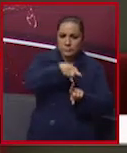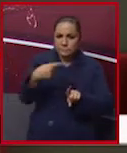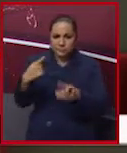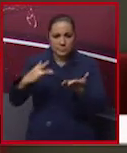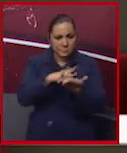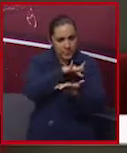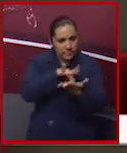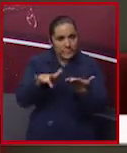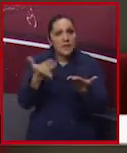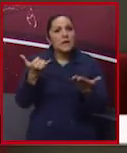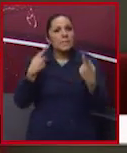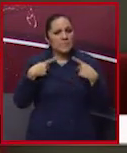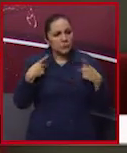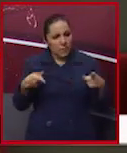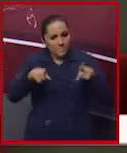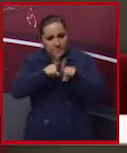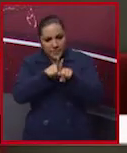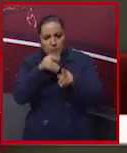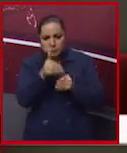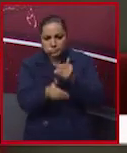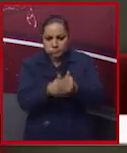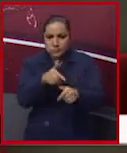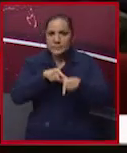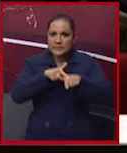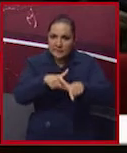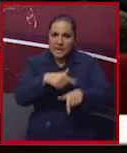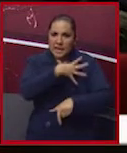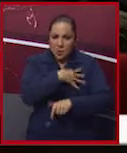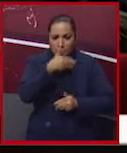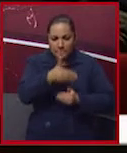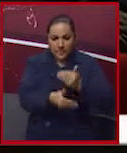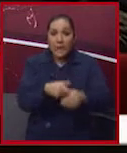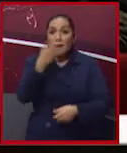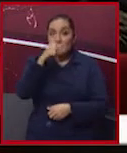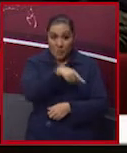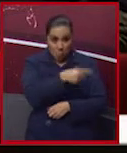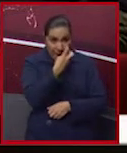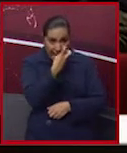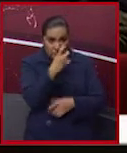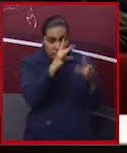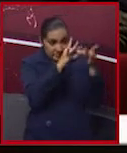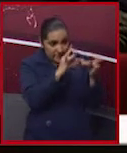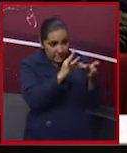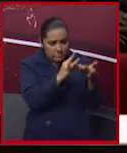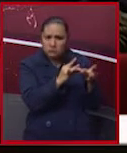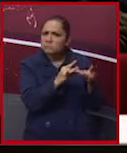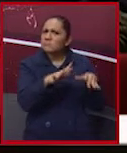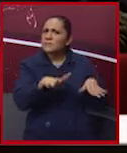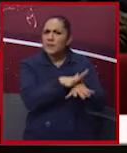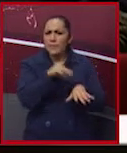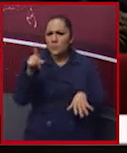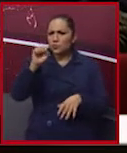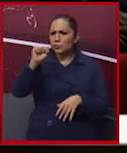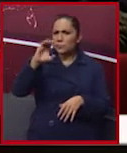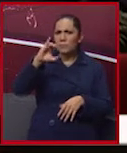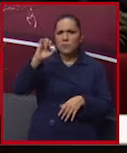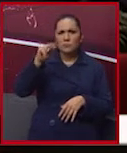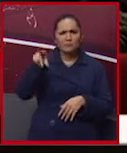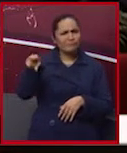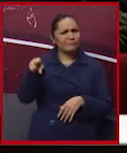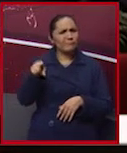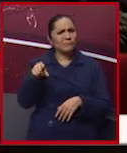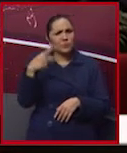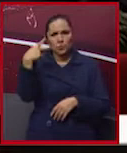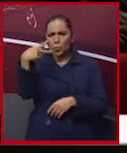especie. Definición que ya no es válida debido a la resolución asumida por la Suprema Corte de Justicia de la Nación, que determinó que el